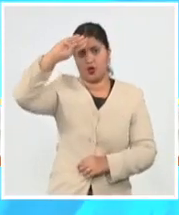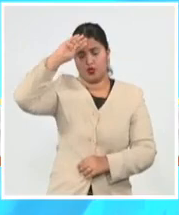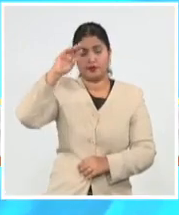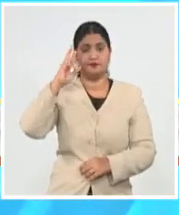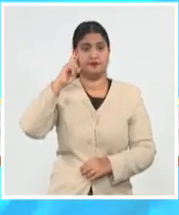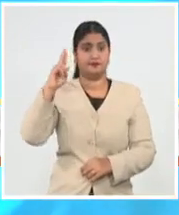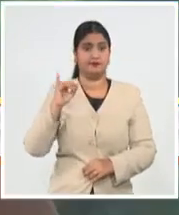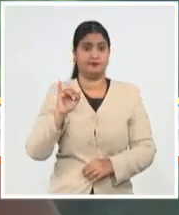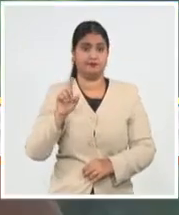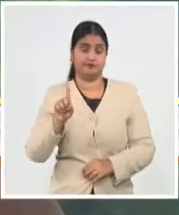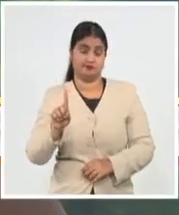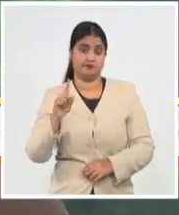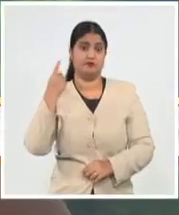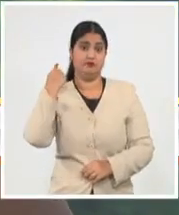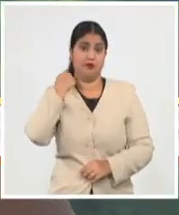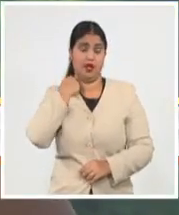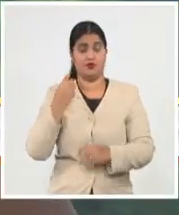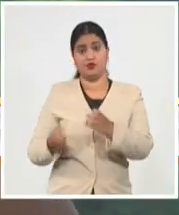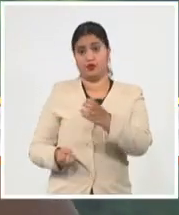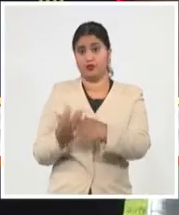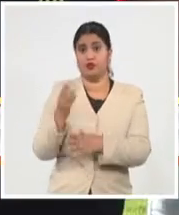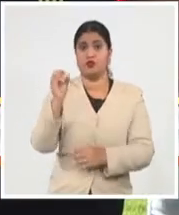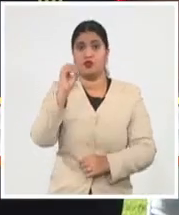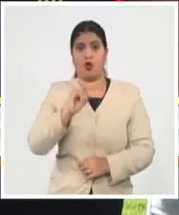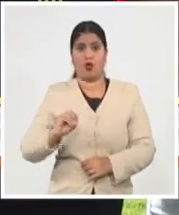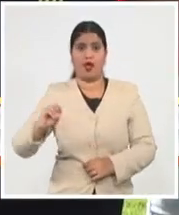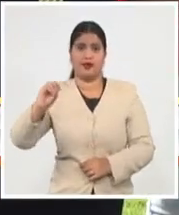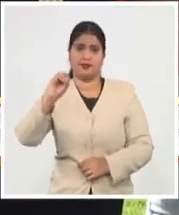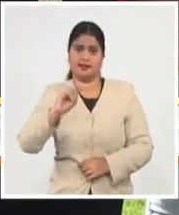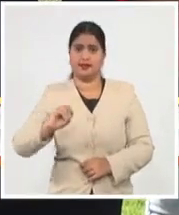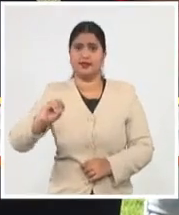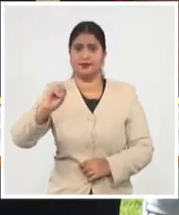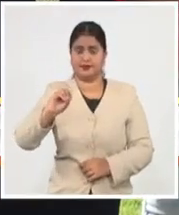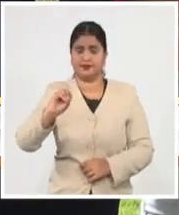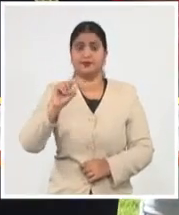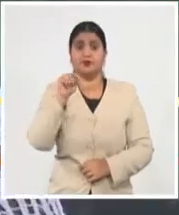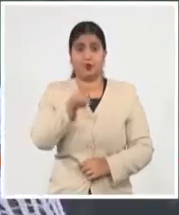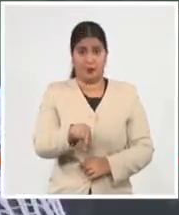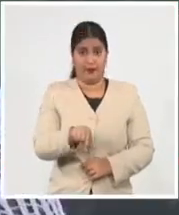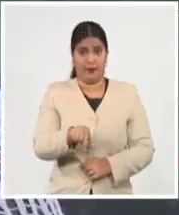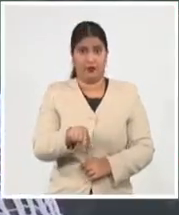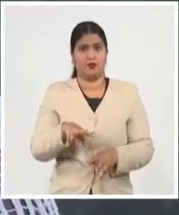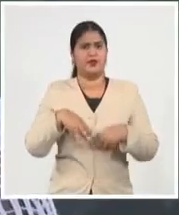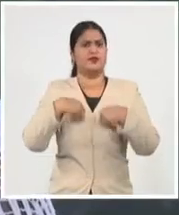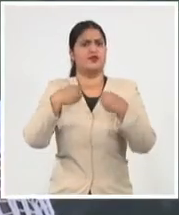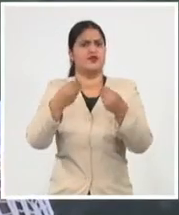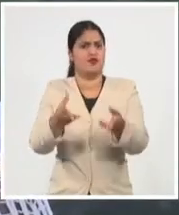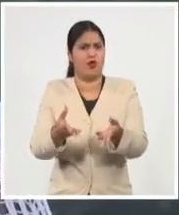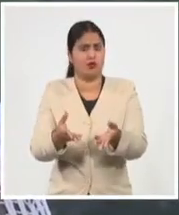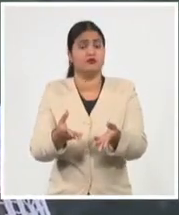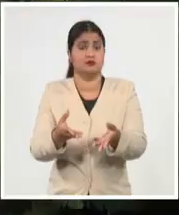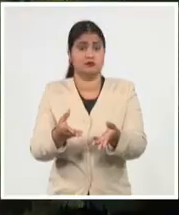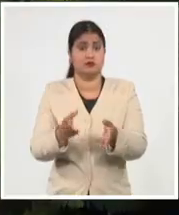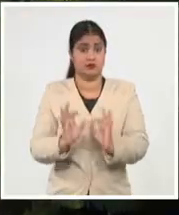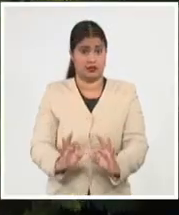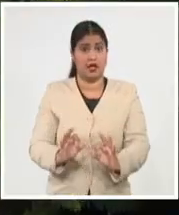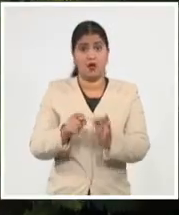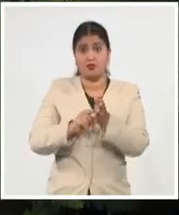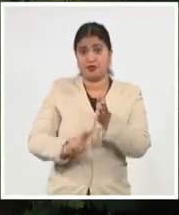creó para unir, capacitar y ofrecer nuevas oportunidades a las féminas en la sociedad. Los santiagueros recuerdan su